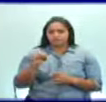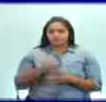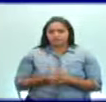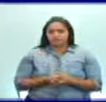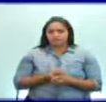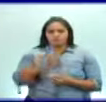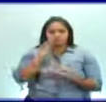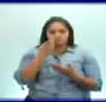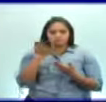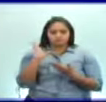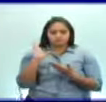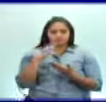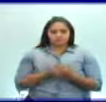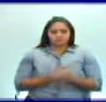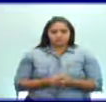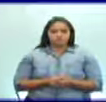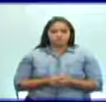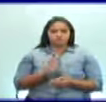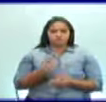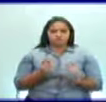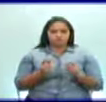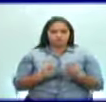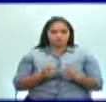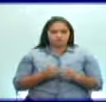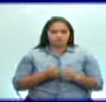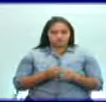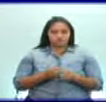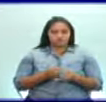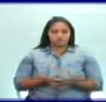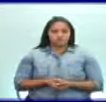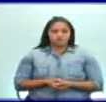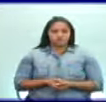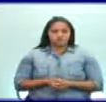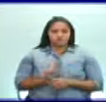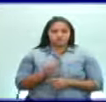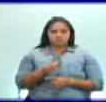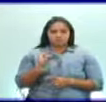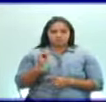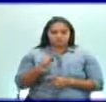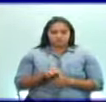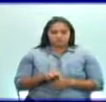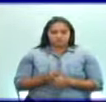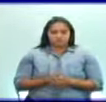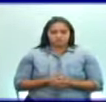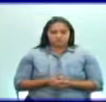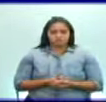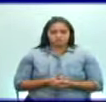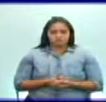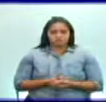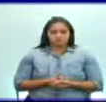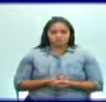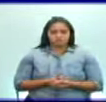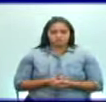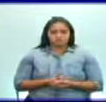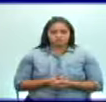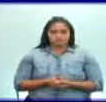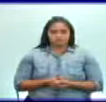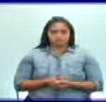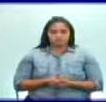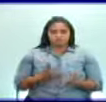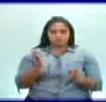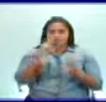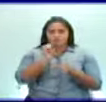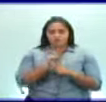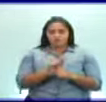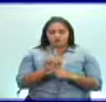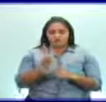0 de la función, intersecto con el eje Y, es inyectiva, no tiene valor máximo ni mínimo, no es par ni impar, y en